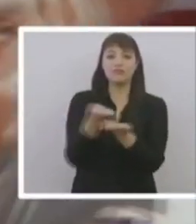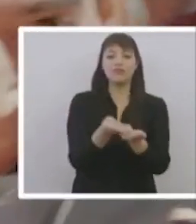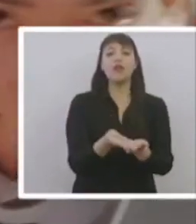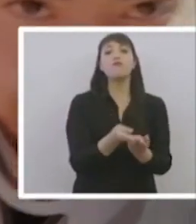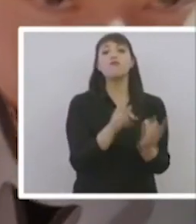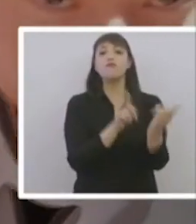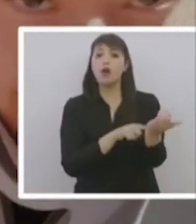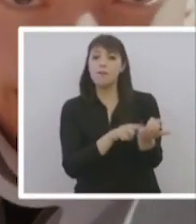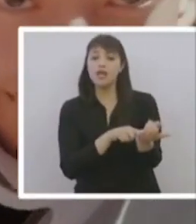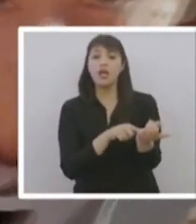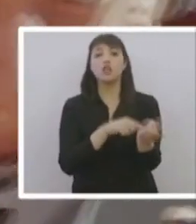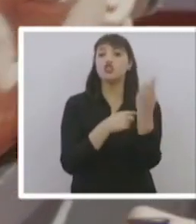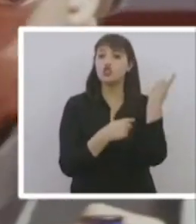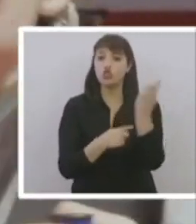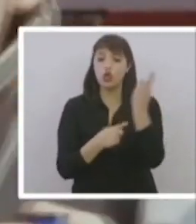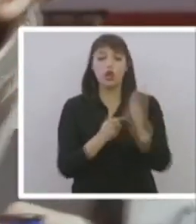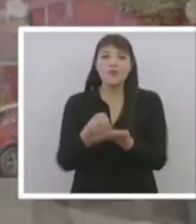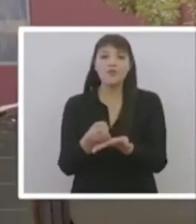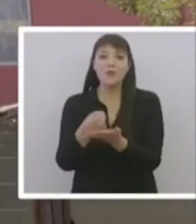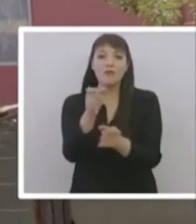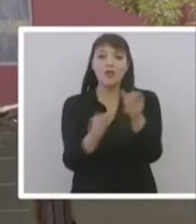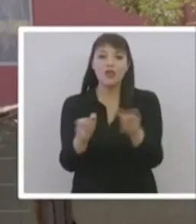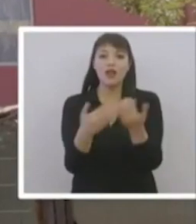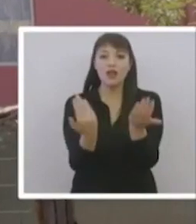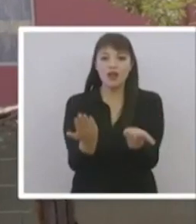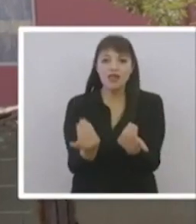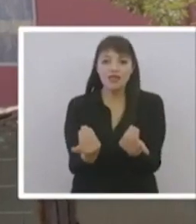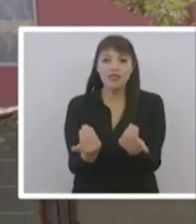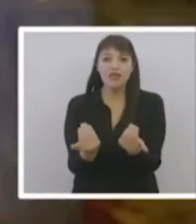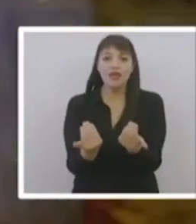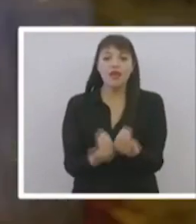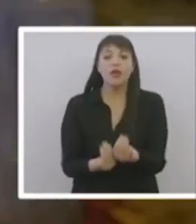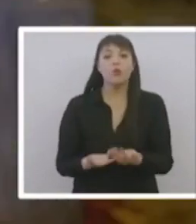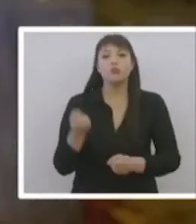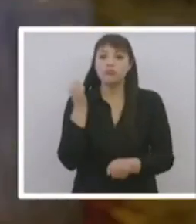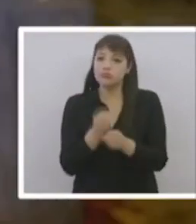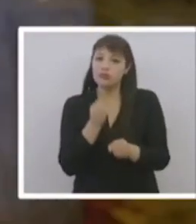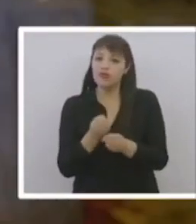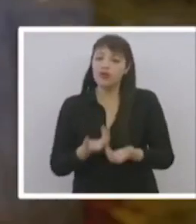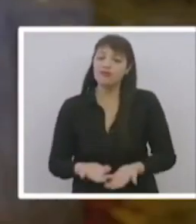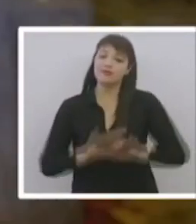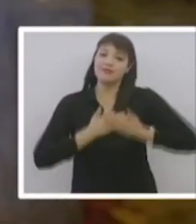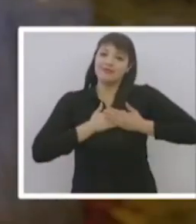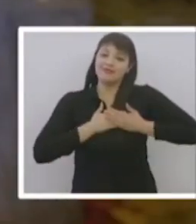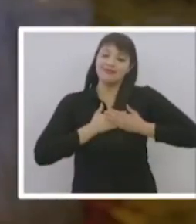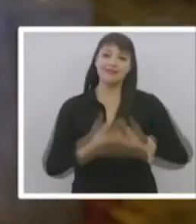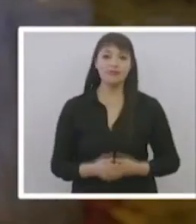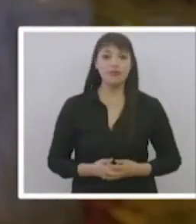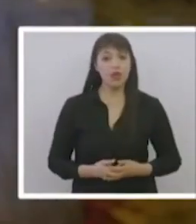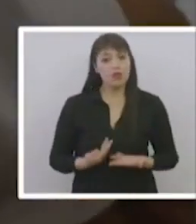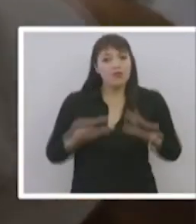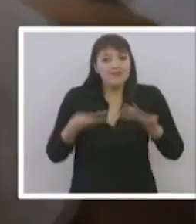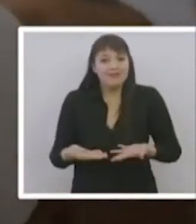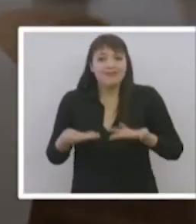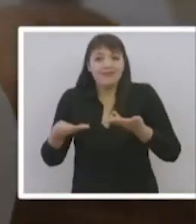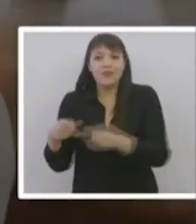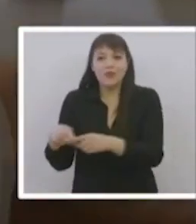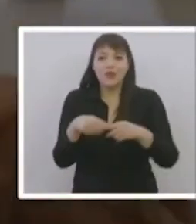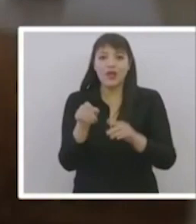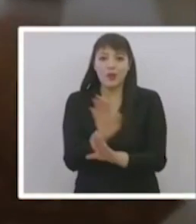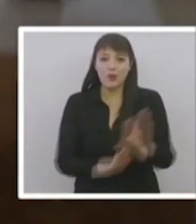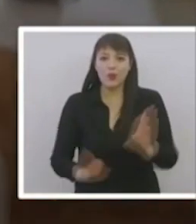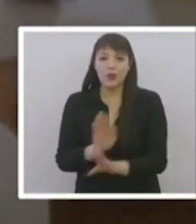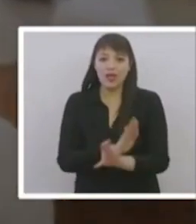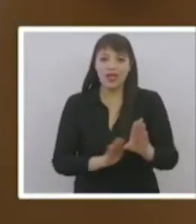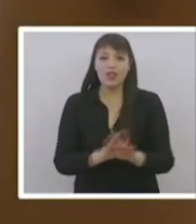un aumento y en las mejoras de los ELEAM, los establecimientos de larga estadía, que también lo hemos conversado en otros espacios, hoy